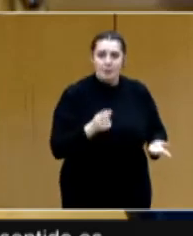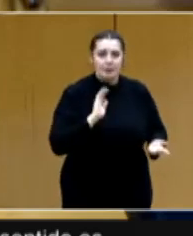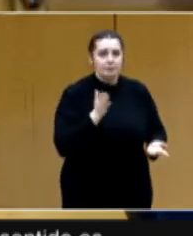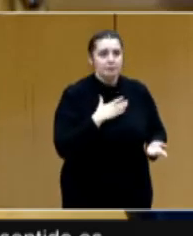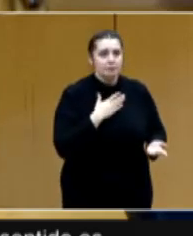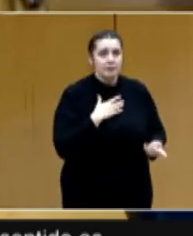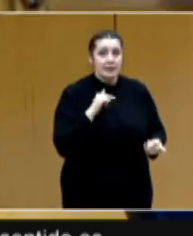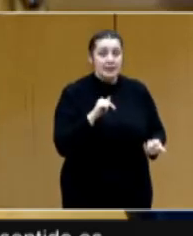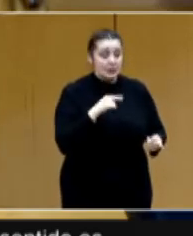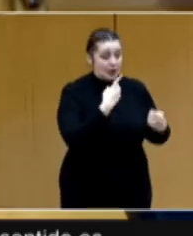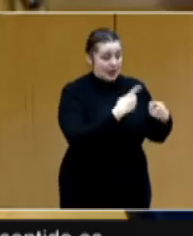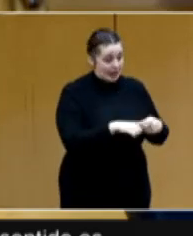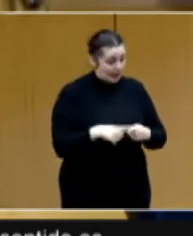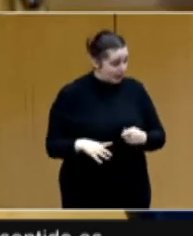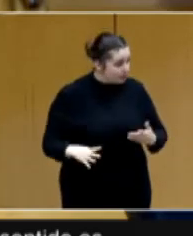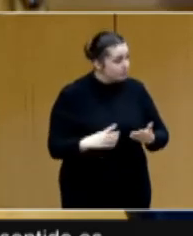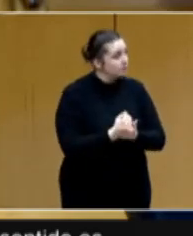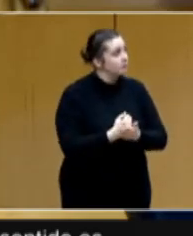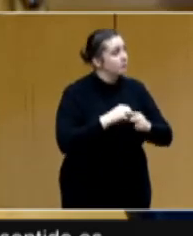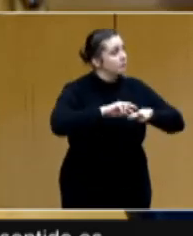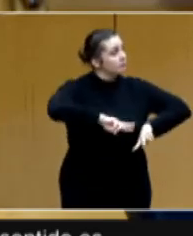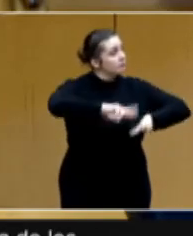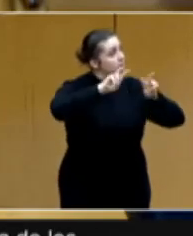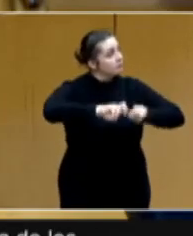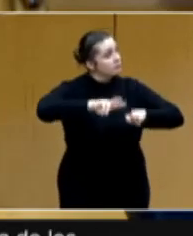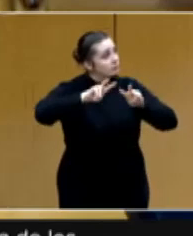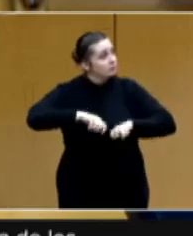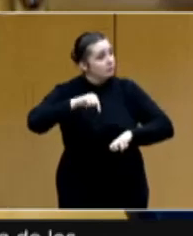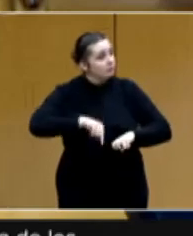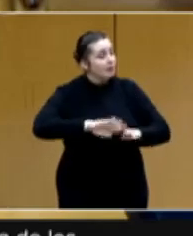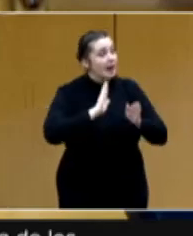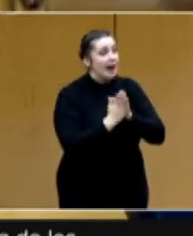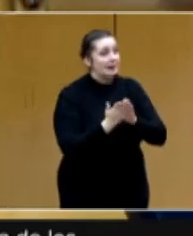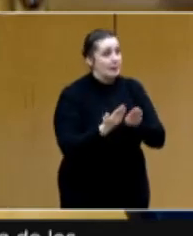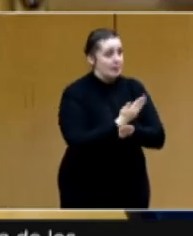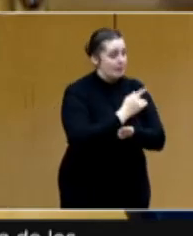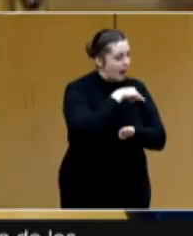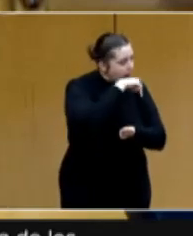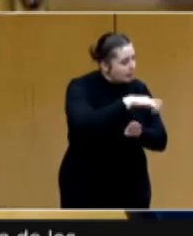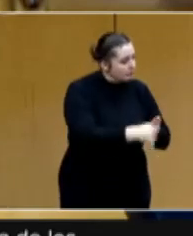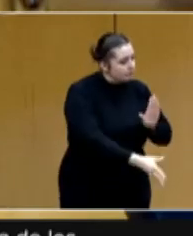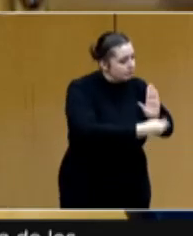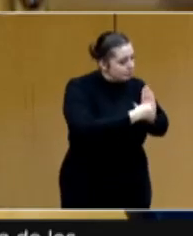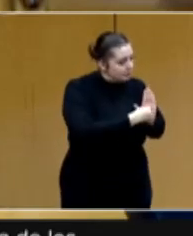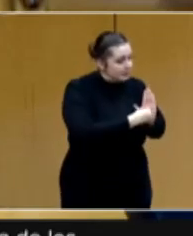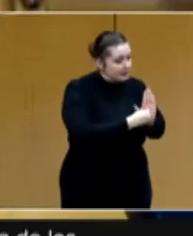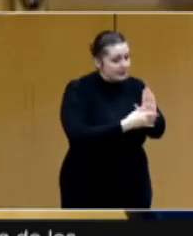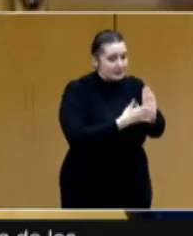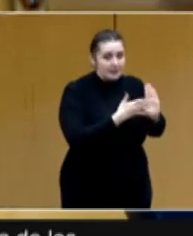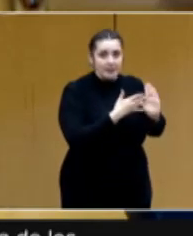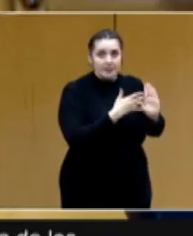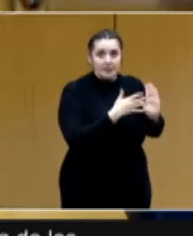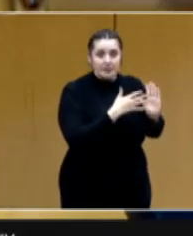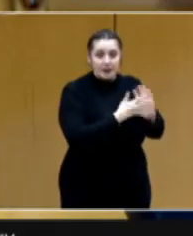elementos se analicen internamente en este acta previa y posteriormente nada de esto se proyecta sobre la escritura